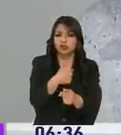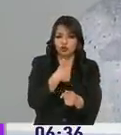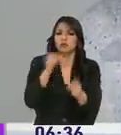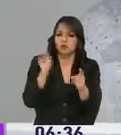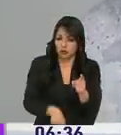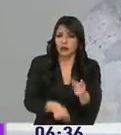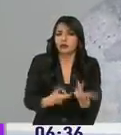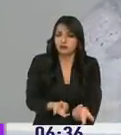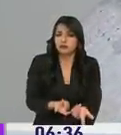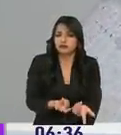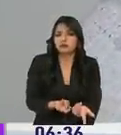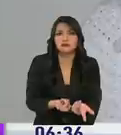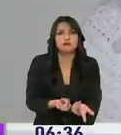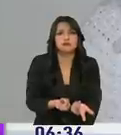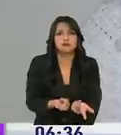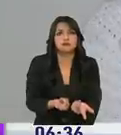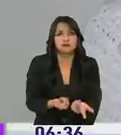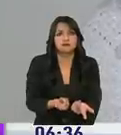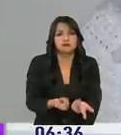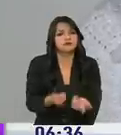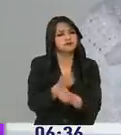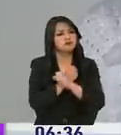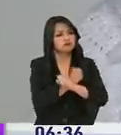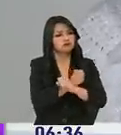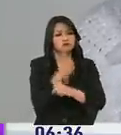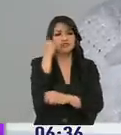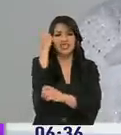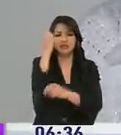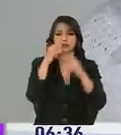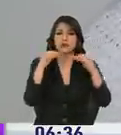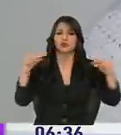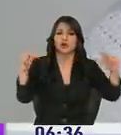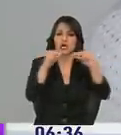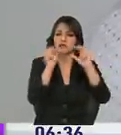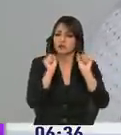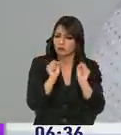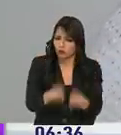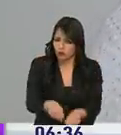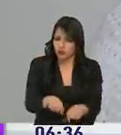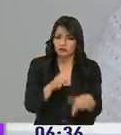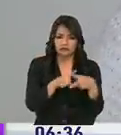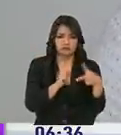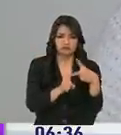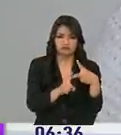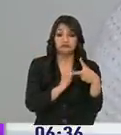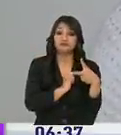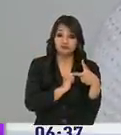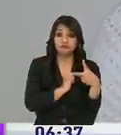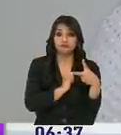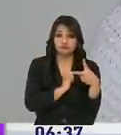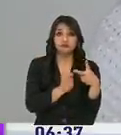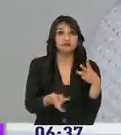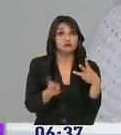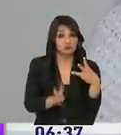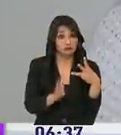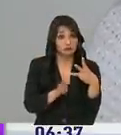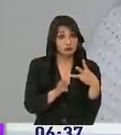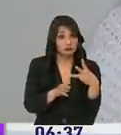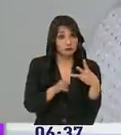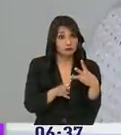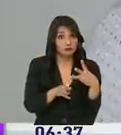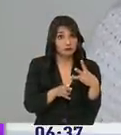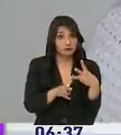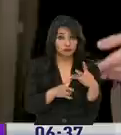facultada para defender los derechos de la naturaleza, que también están ahí, y mencioné también el de